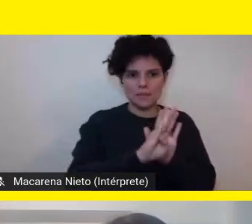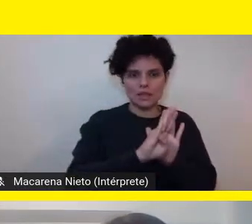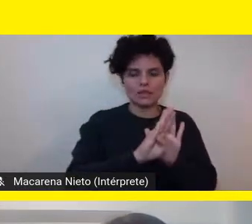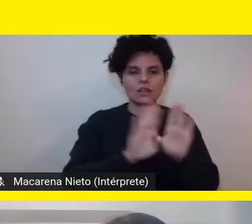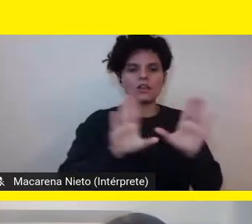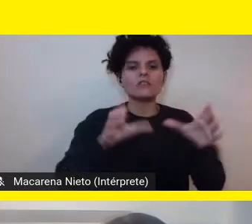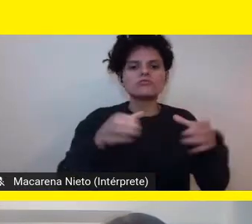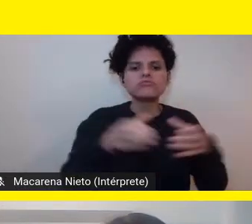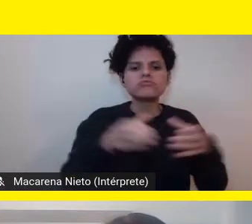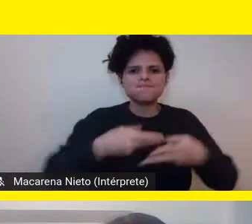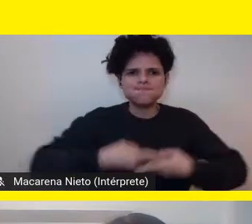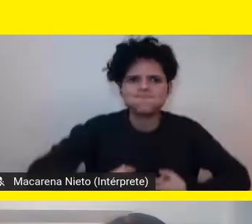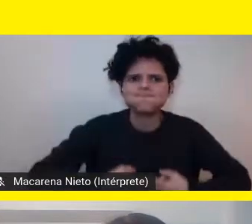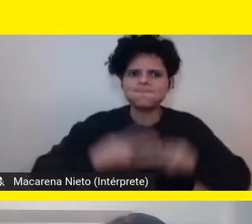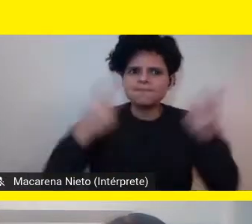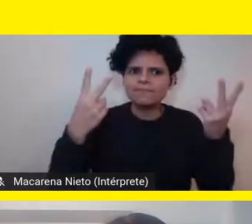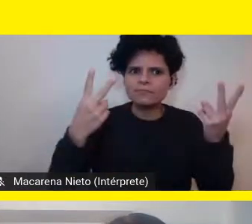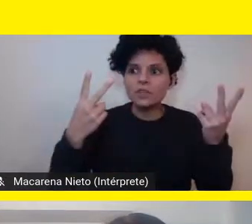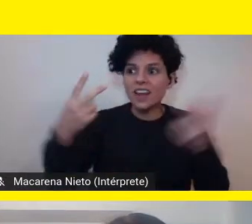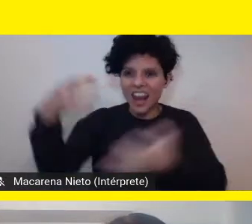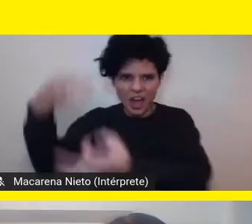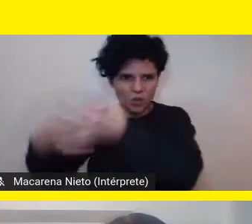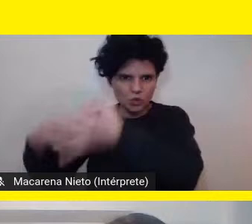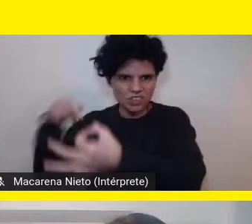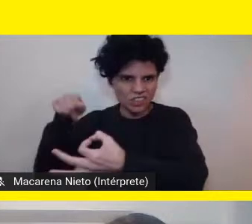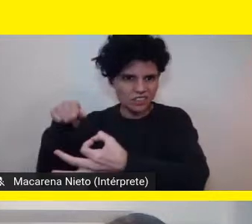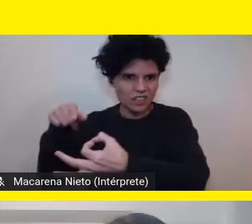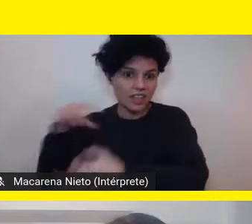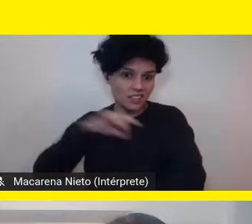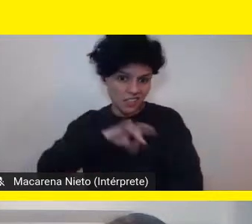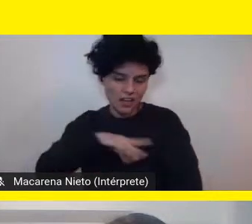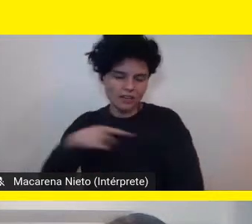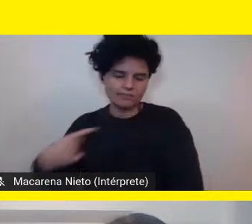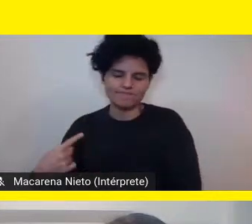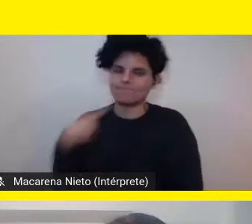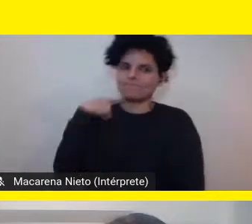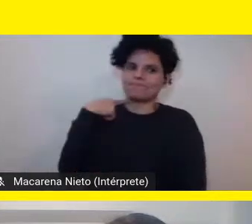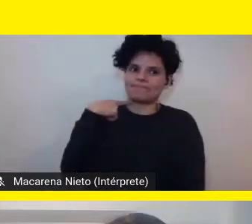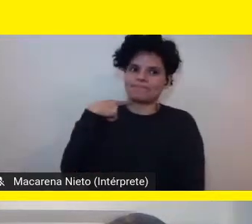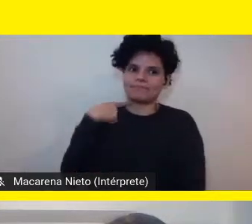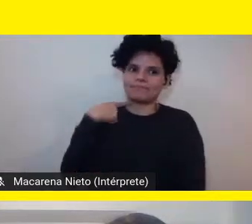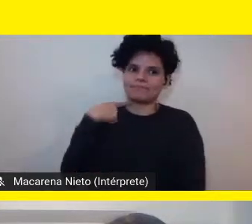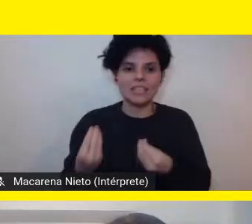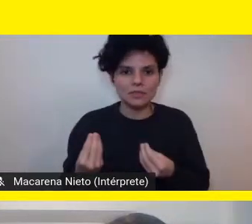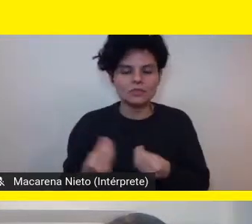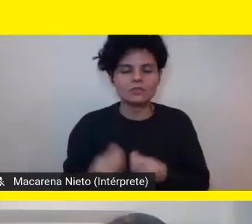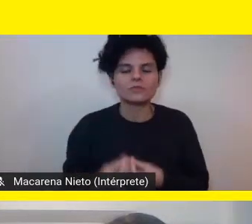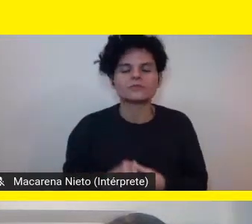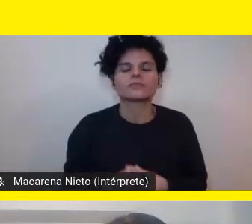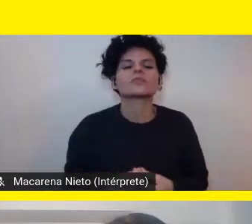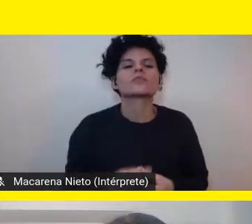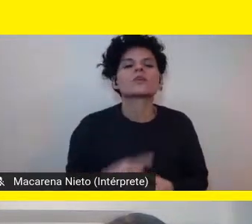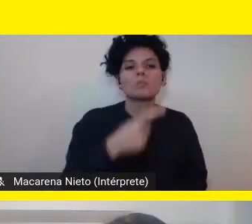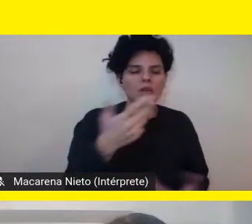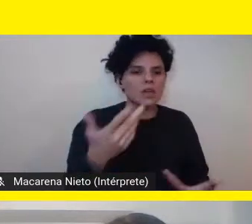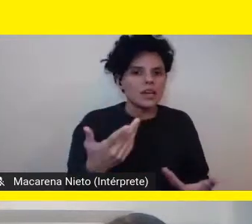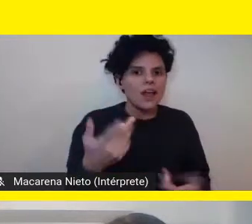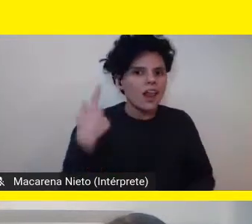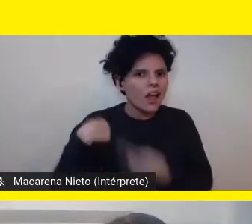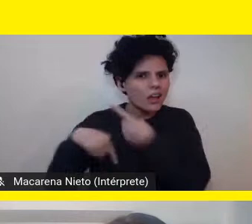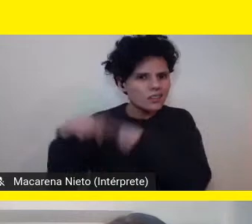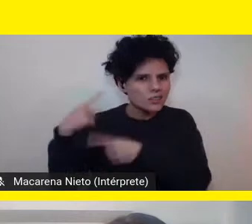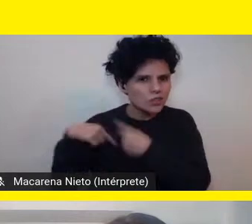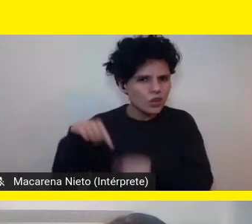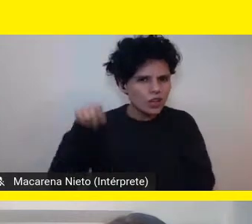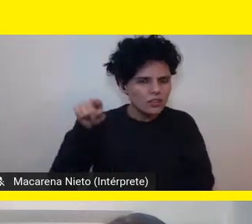pero que fue recogida por un señor, el héroe improbable de esta historia, el